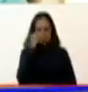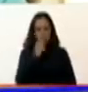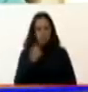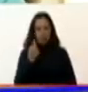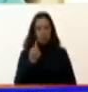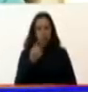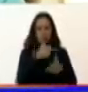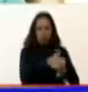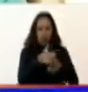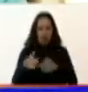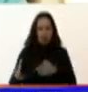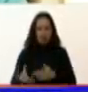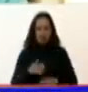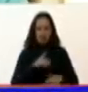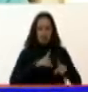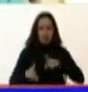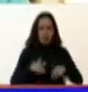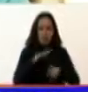impuesto en Bolivia?